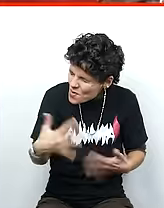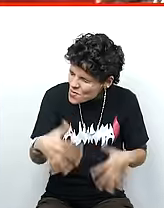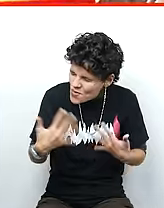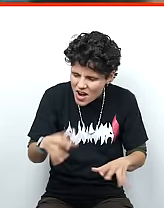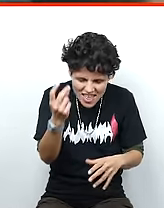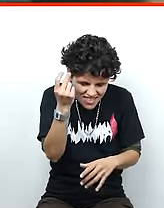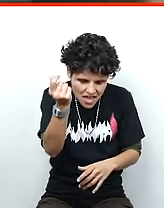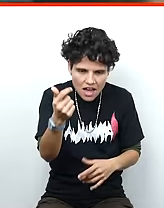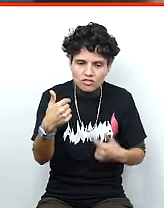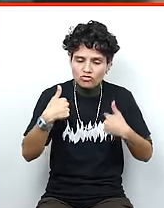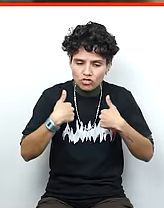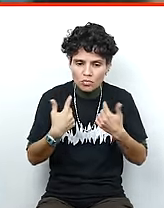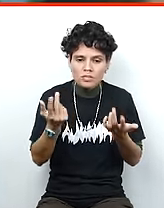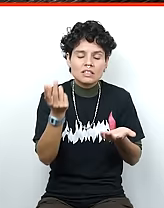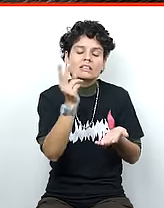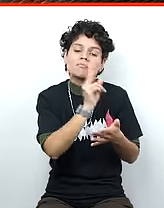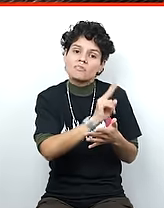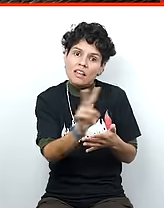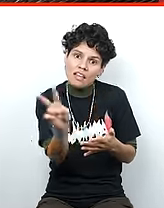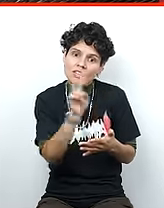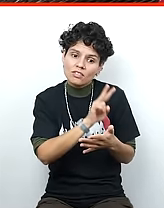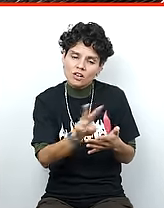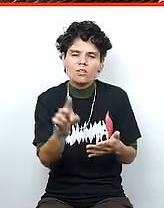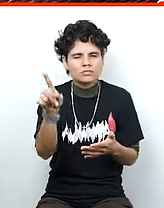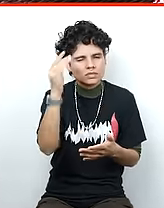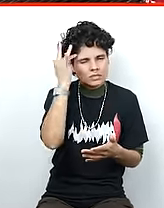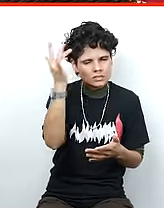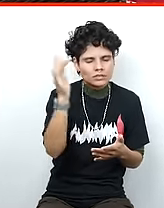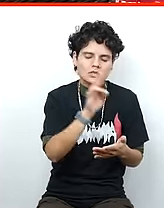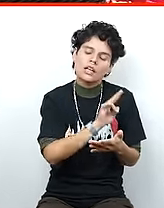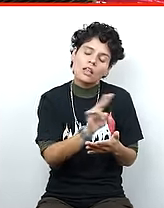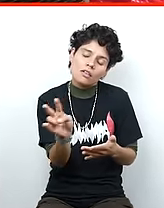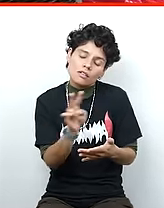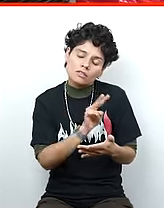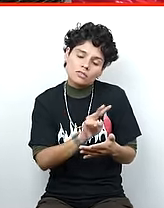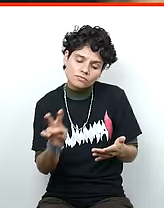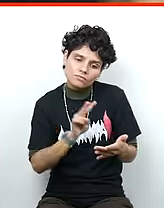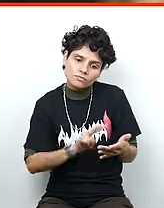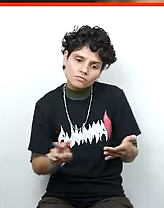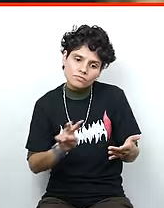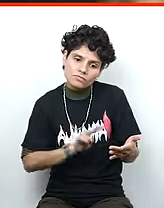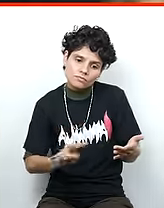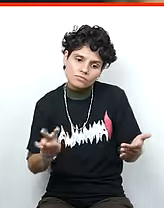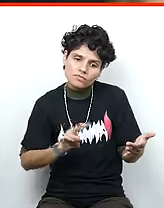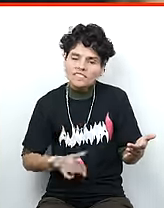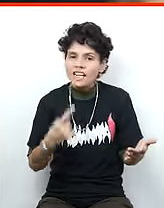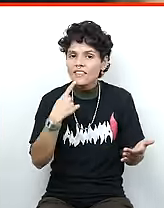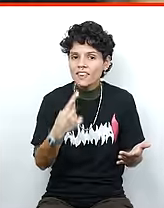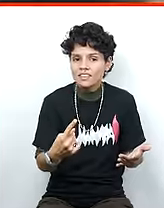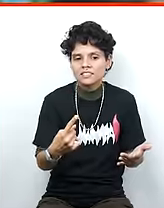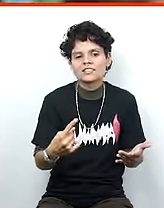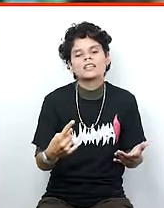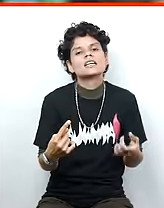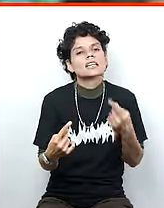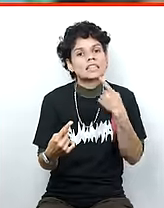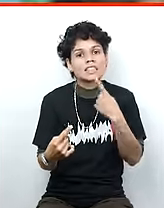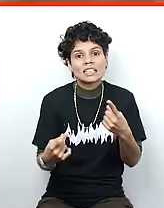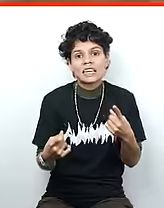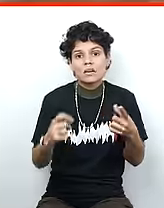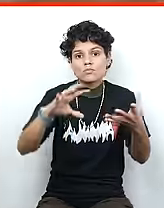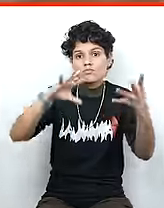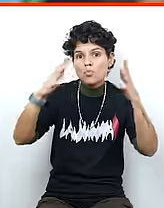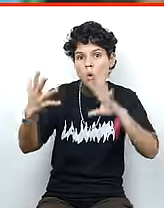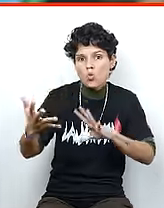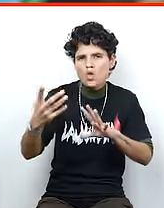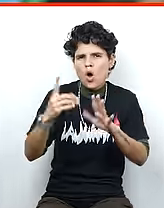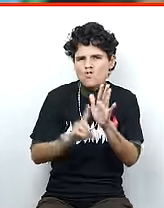No. Estuve leyendo, porque bueno, el documentado. Estuve leyendo el récord Guinness, son como 500 tatuajes.